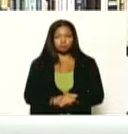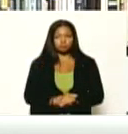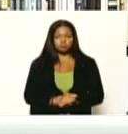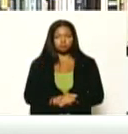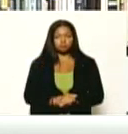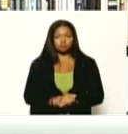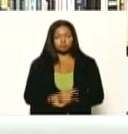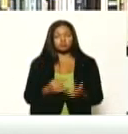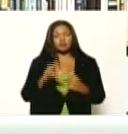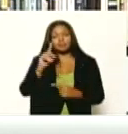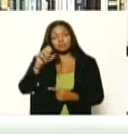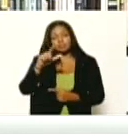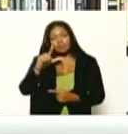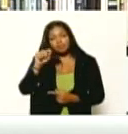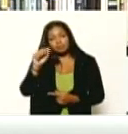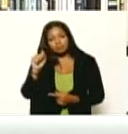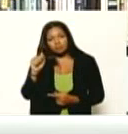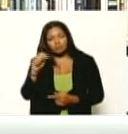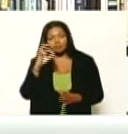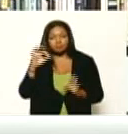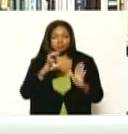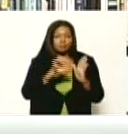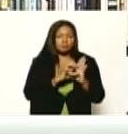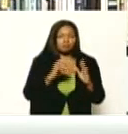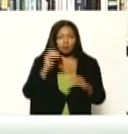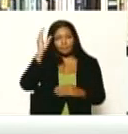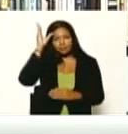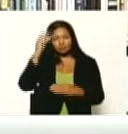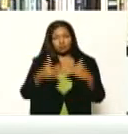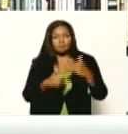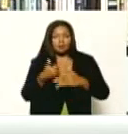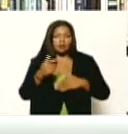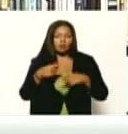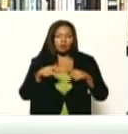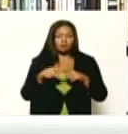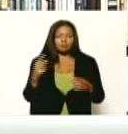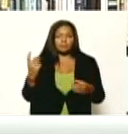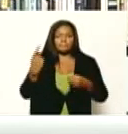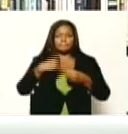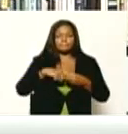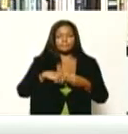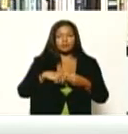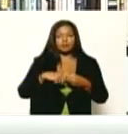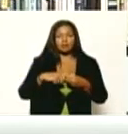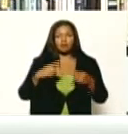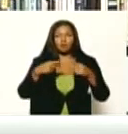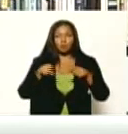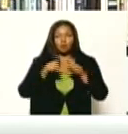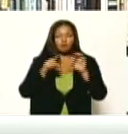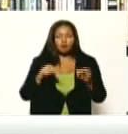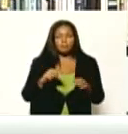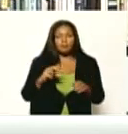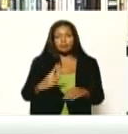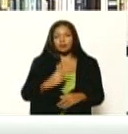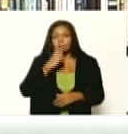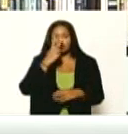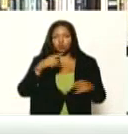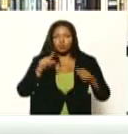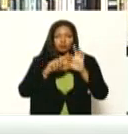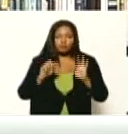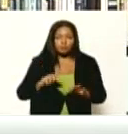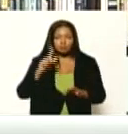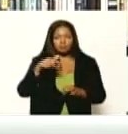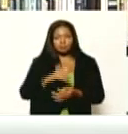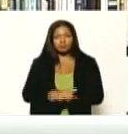La variante Delta del virus tiene una capacidad mayor de introducirse en el tracto respiratorio